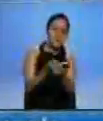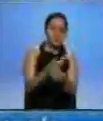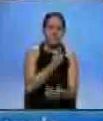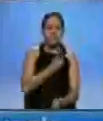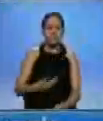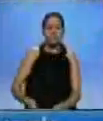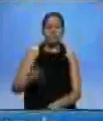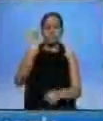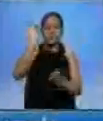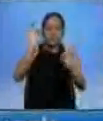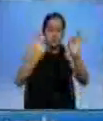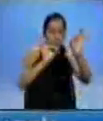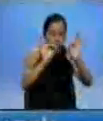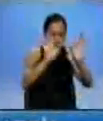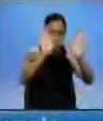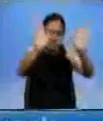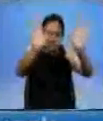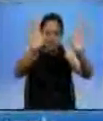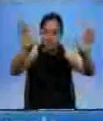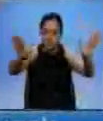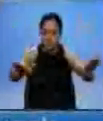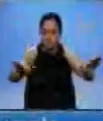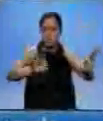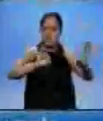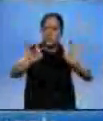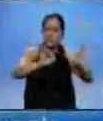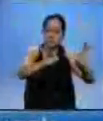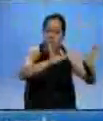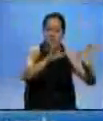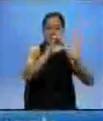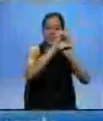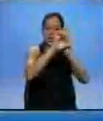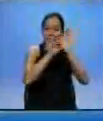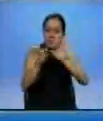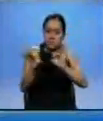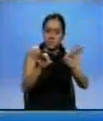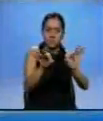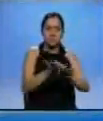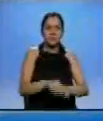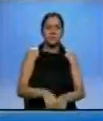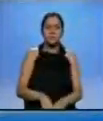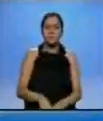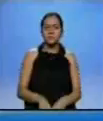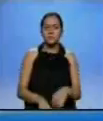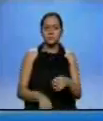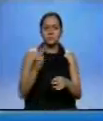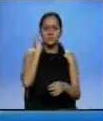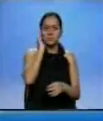sublevación e intenta explicar a los policías el contenido de la ley.